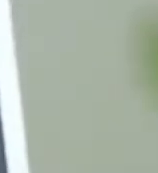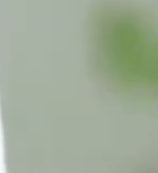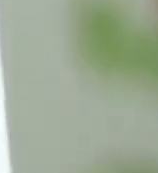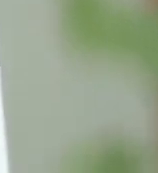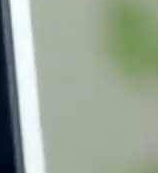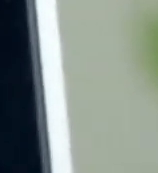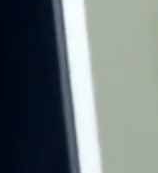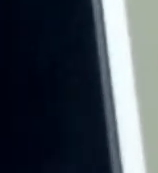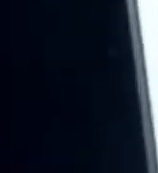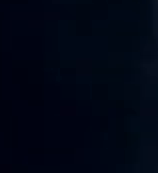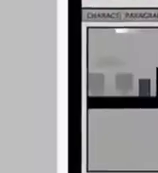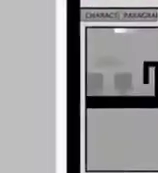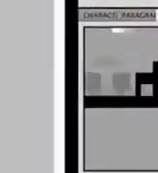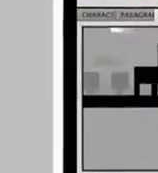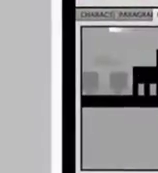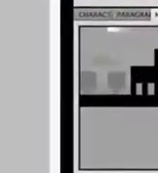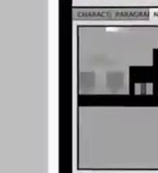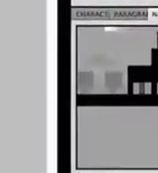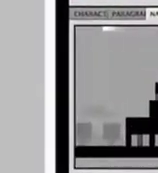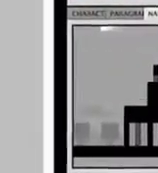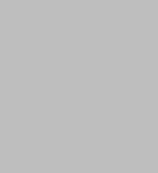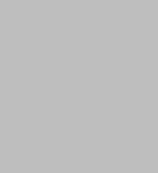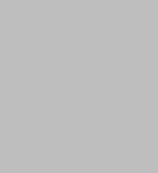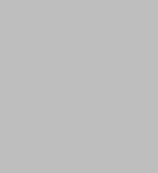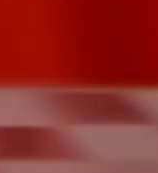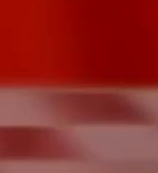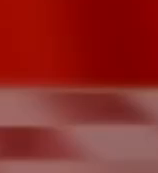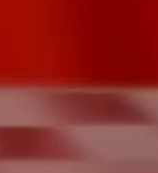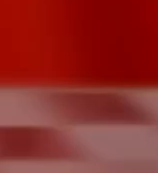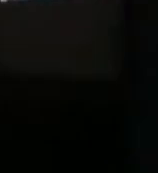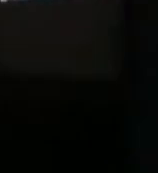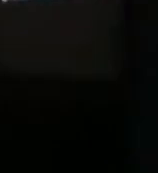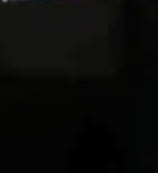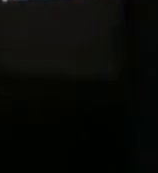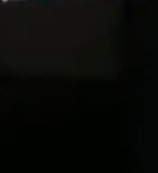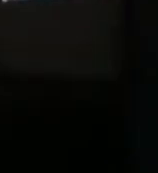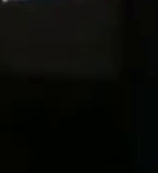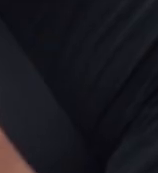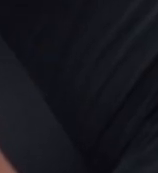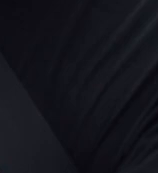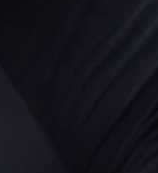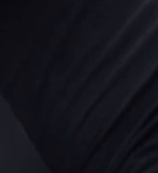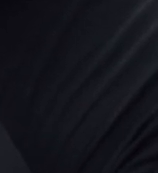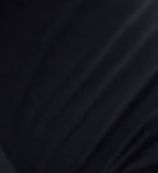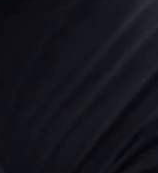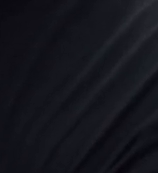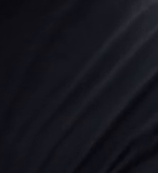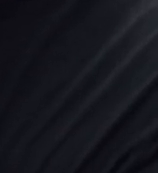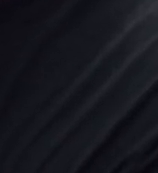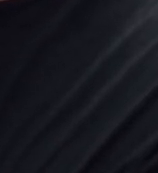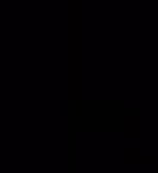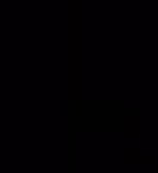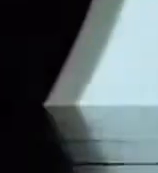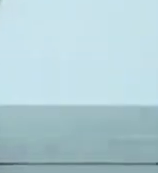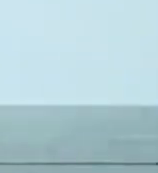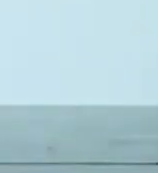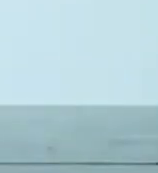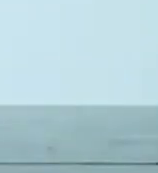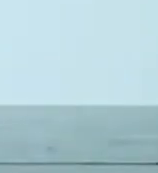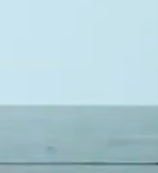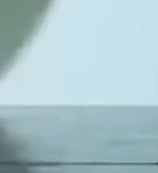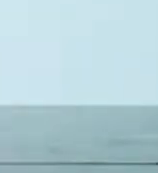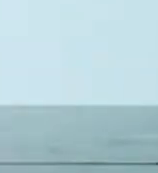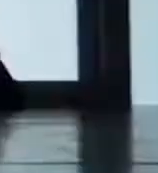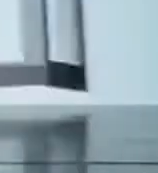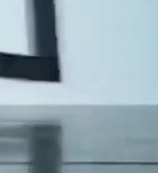digital es la creación del Museo interactivo de artes audiovisuales el miau un museo digital desde el que se reflexionará sobre las formas